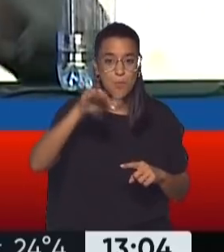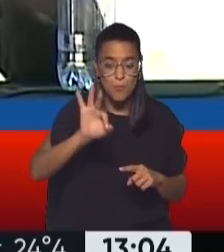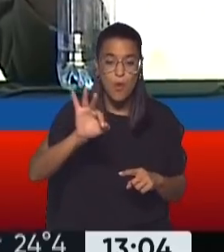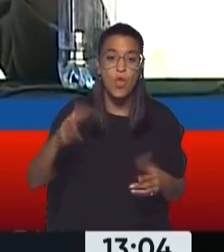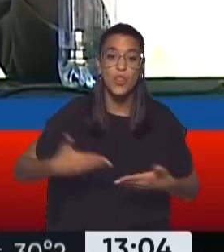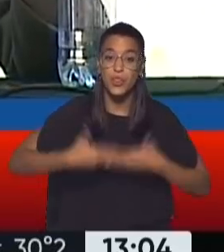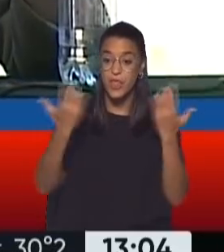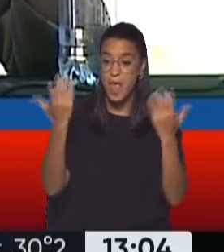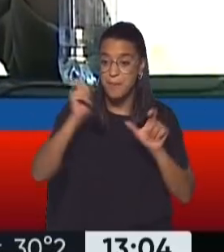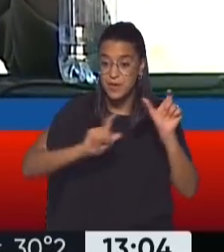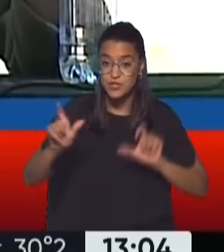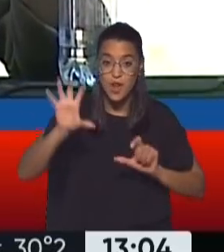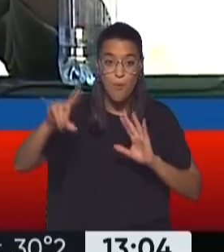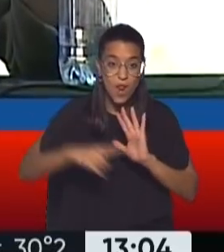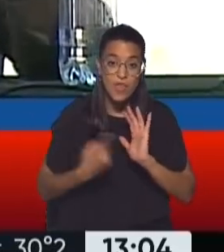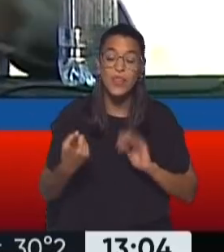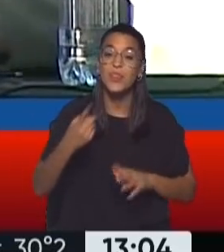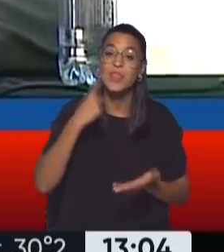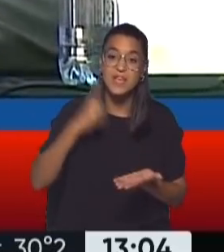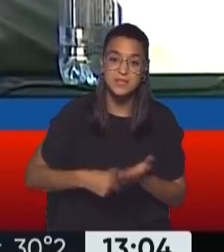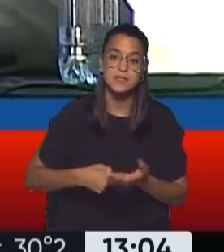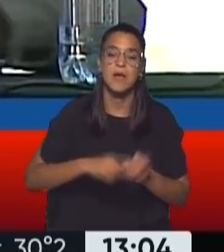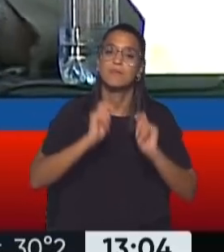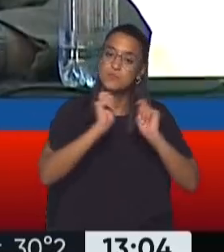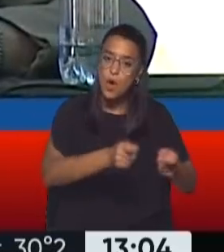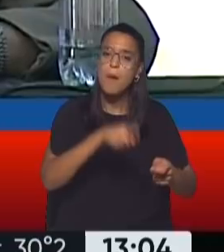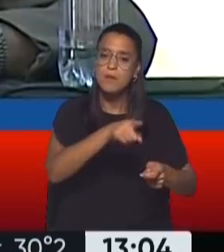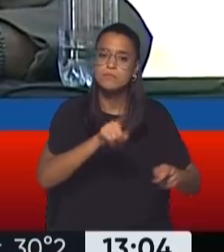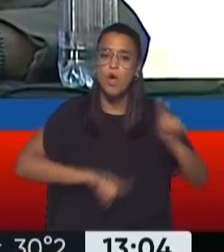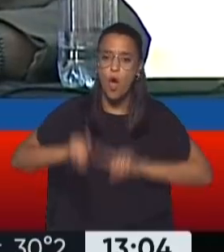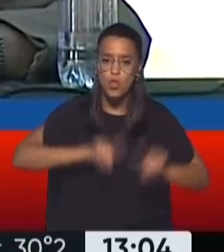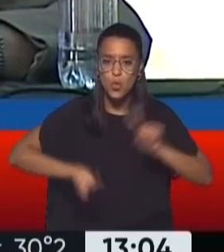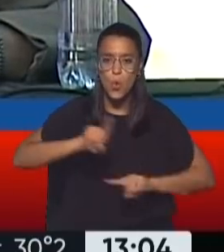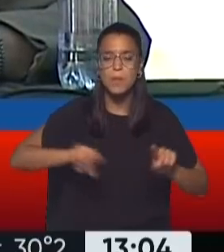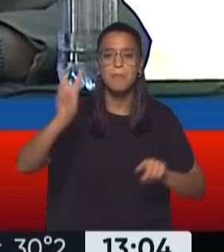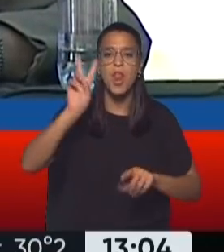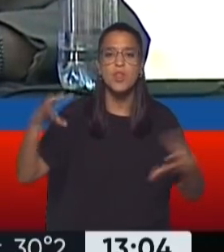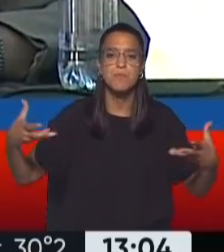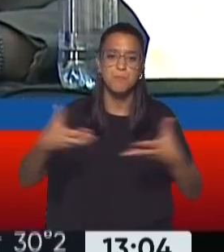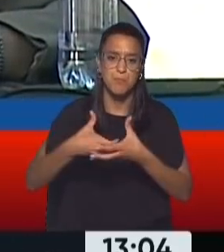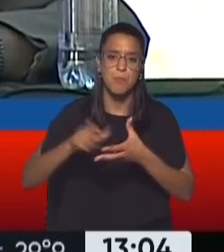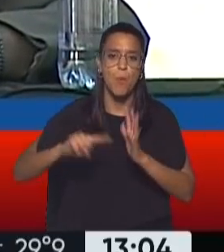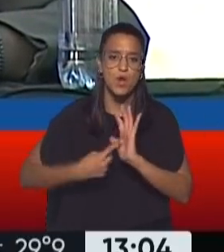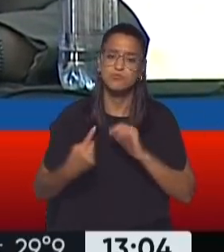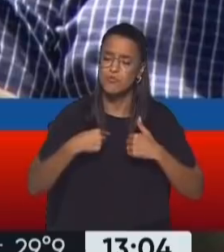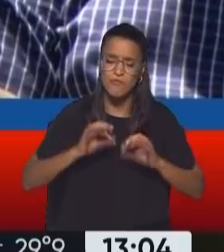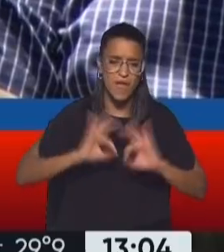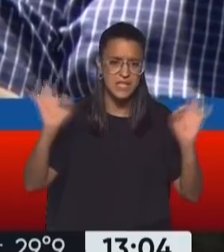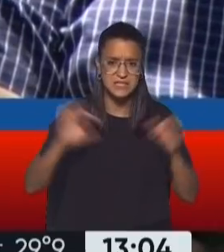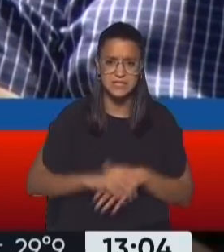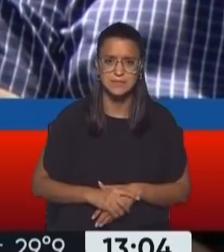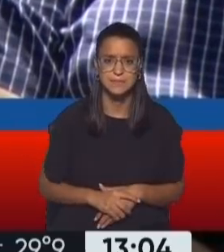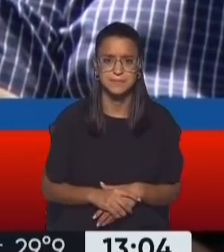que los bonaerenses han decidido darle la misión de conducir al peronismo de la provincia de Buenos Aires. Muy feliz.